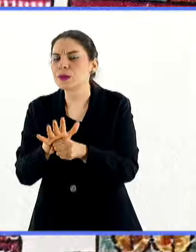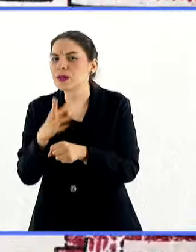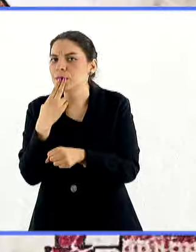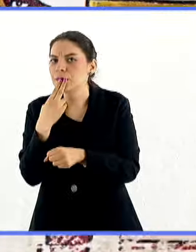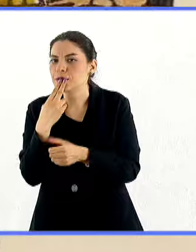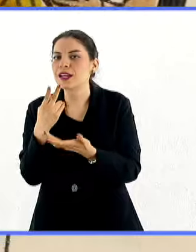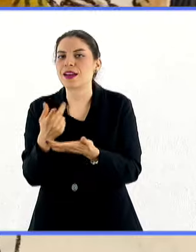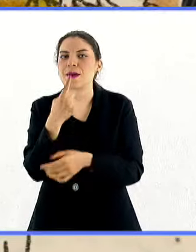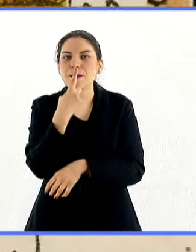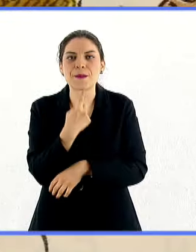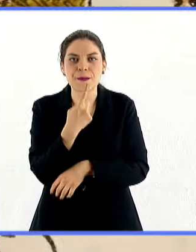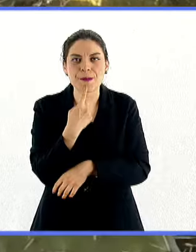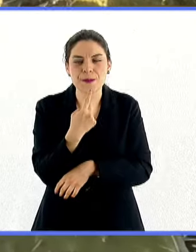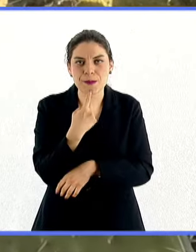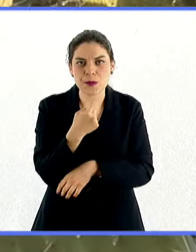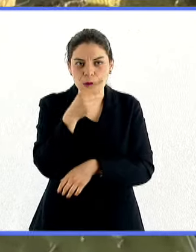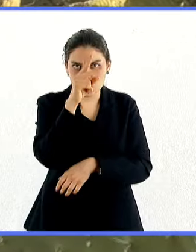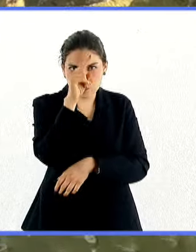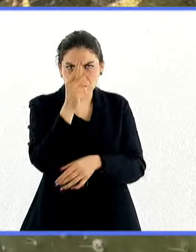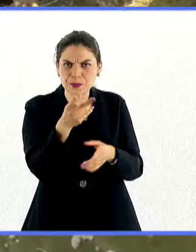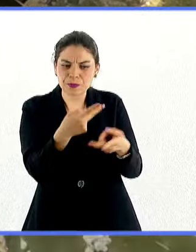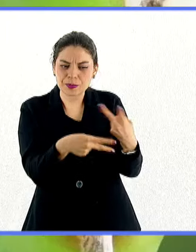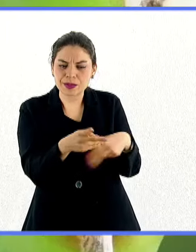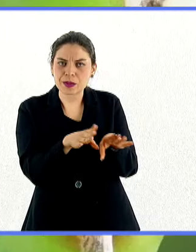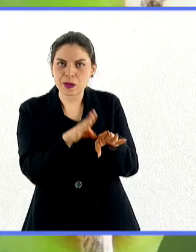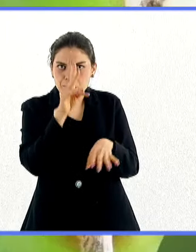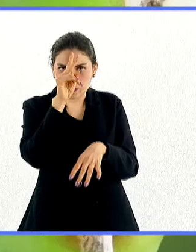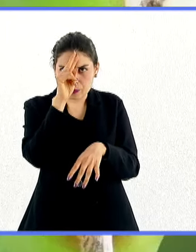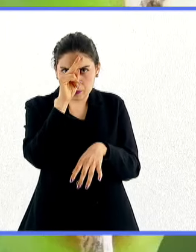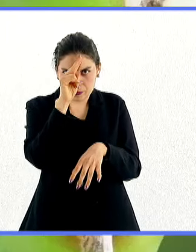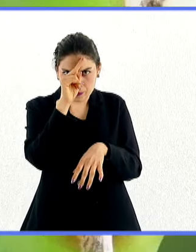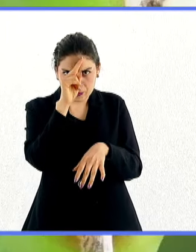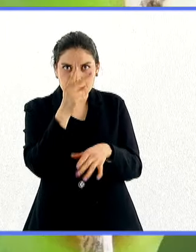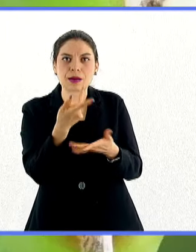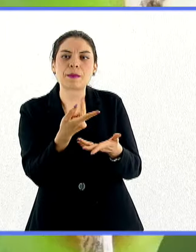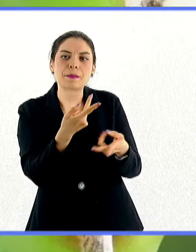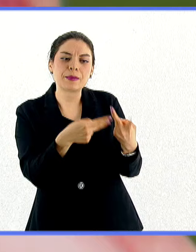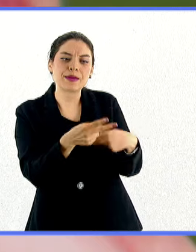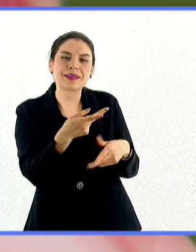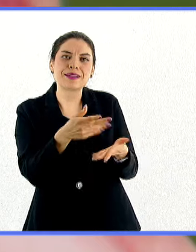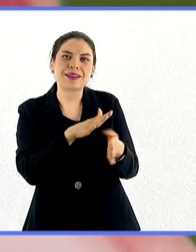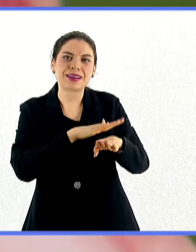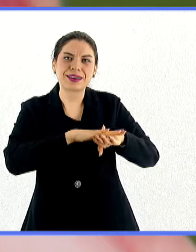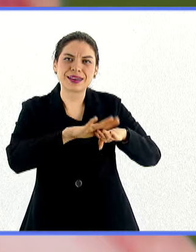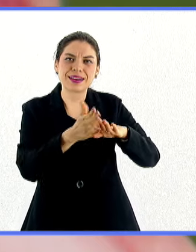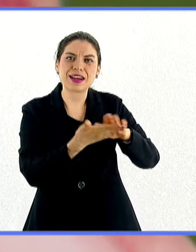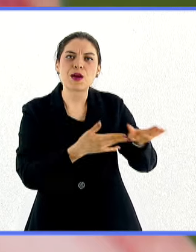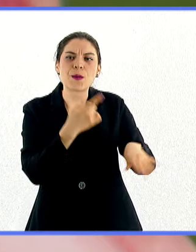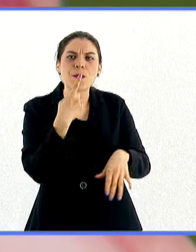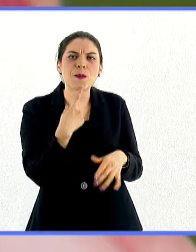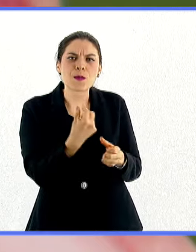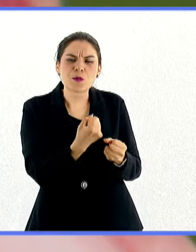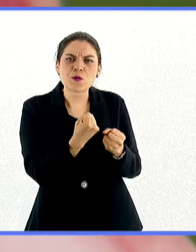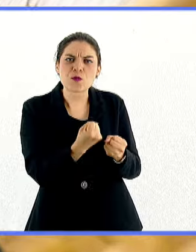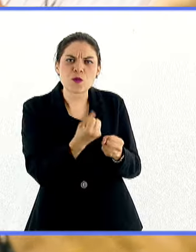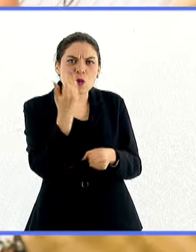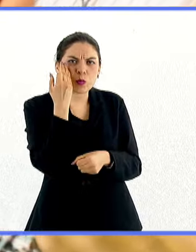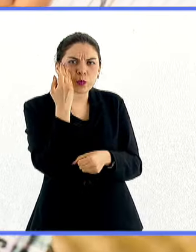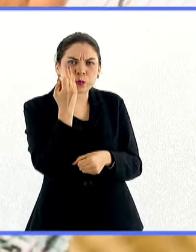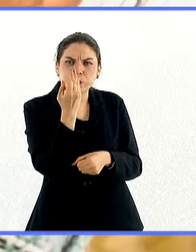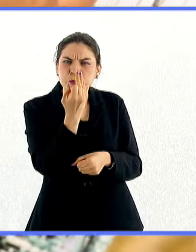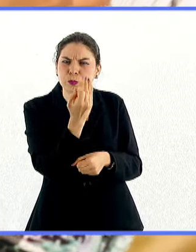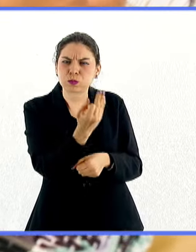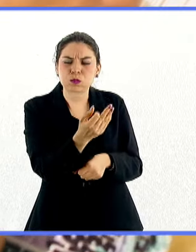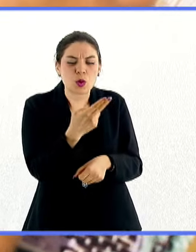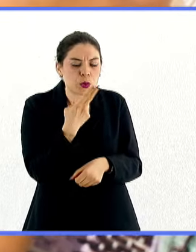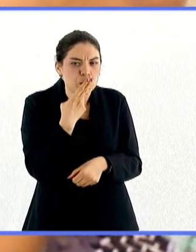de la grana cochinilla, un insecto parásito del nopal. Este pigmento proporciona un rojo intenso y duradero. Era muy valorado y